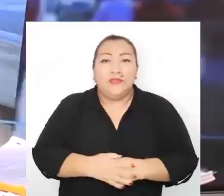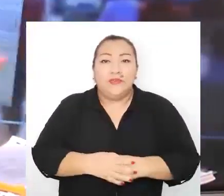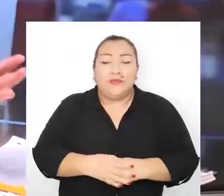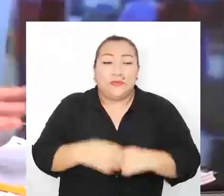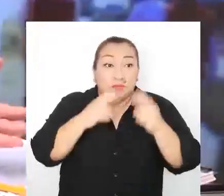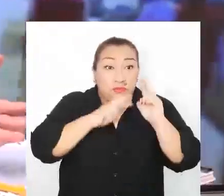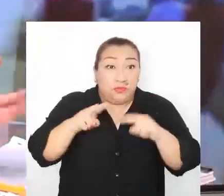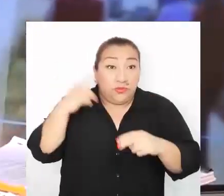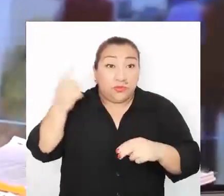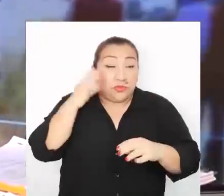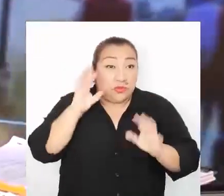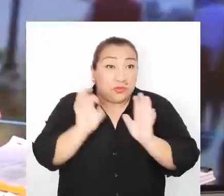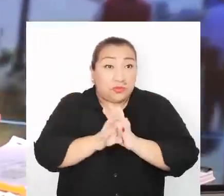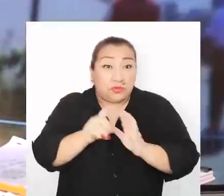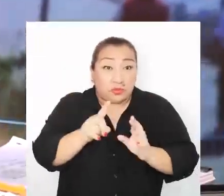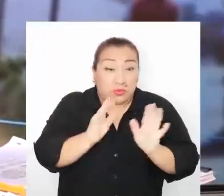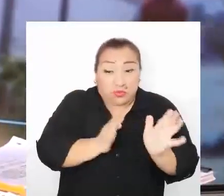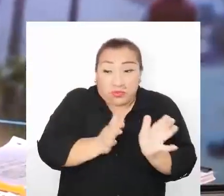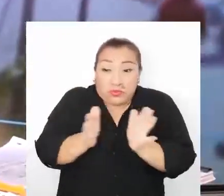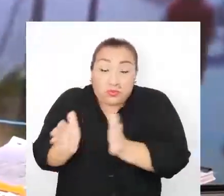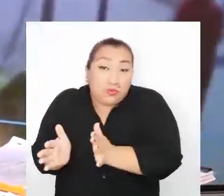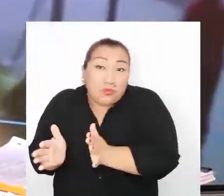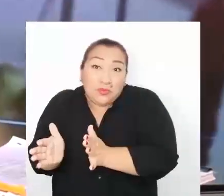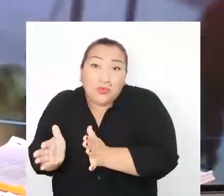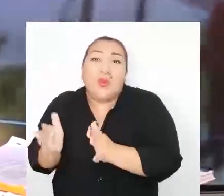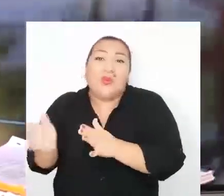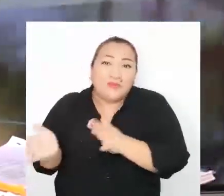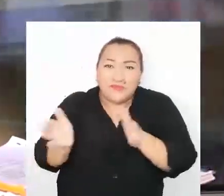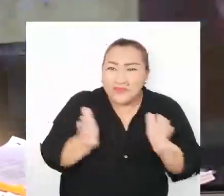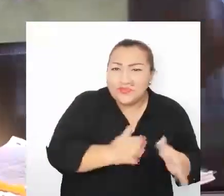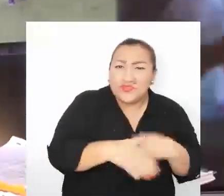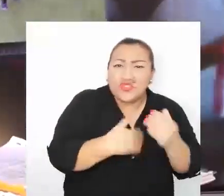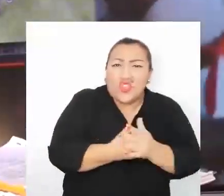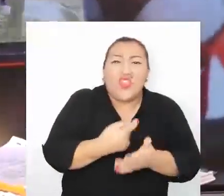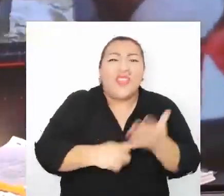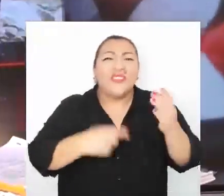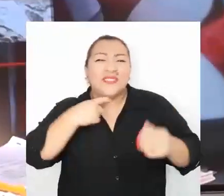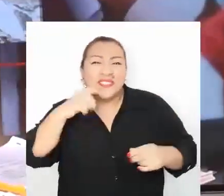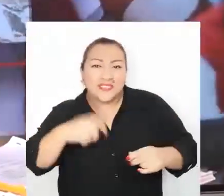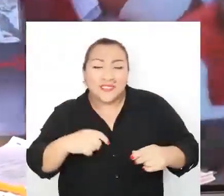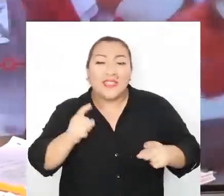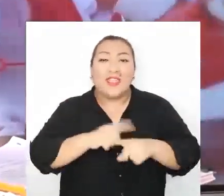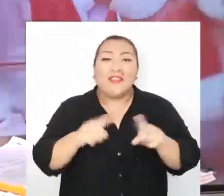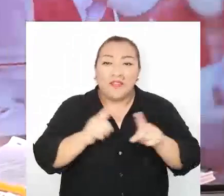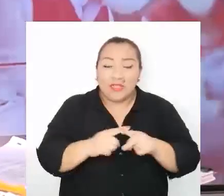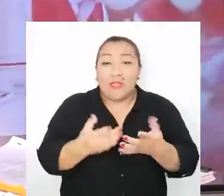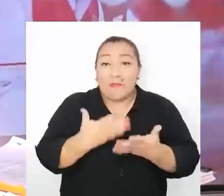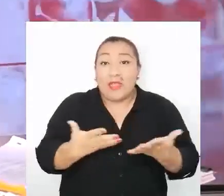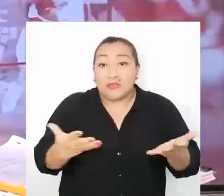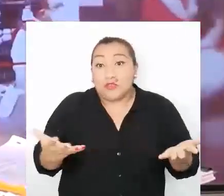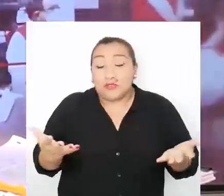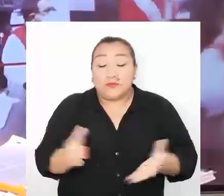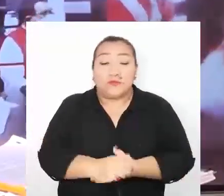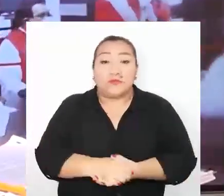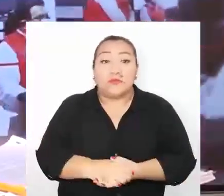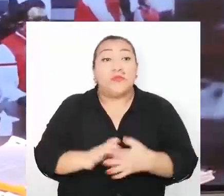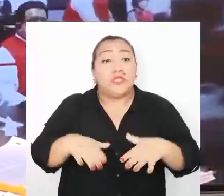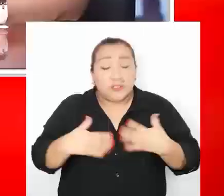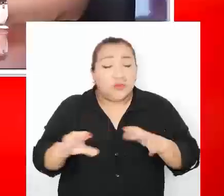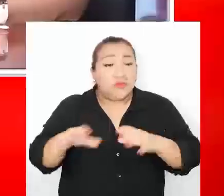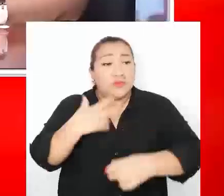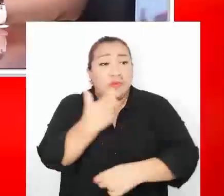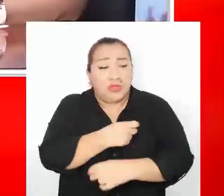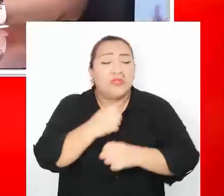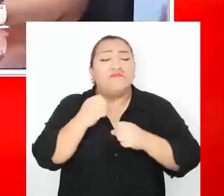sino digamos solo la adquisición, solo el almacenamiento, sino efectivamente que se logre la vacunación segura en el hombro de cada ciudadano del